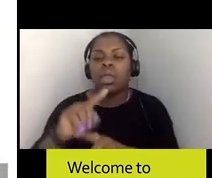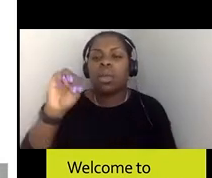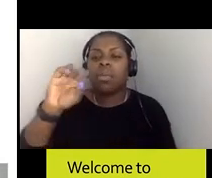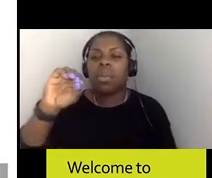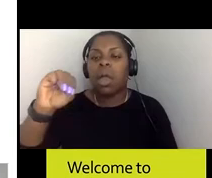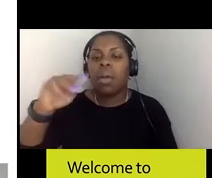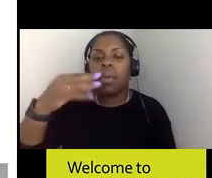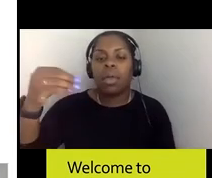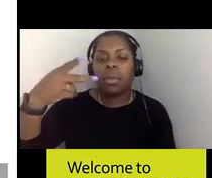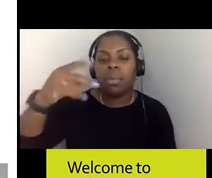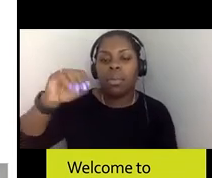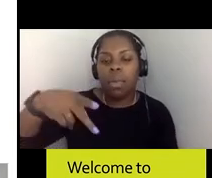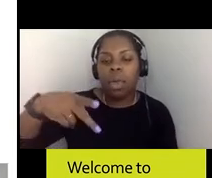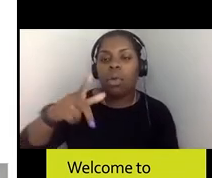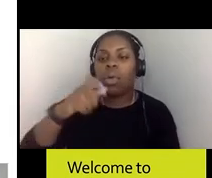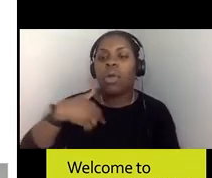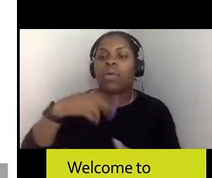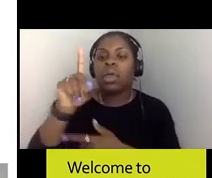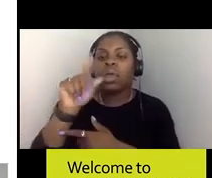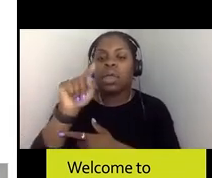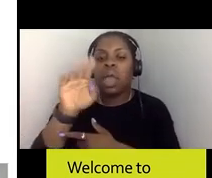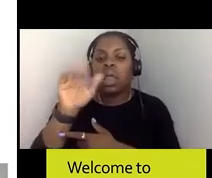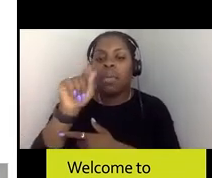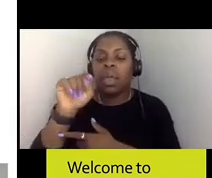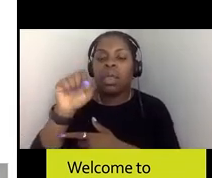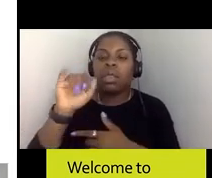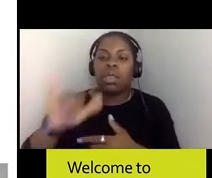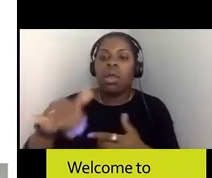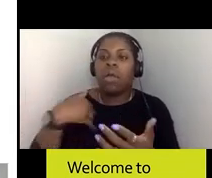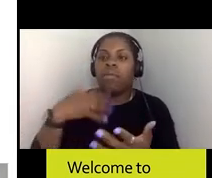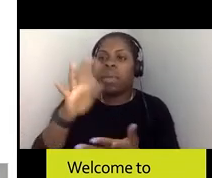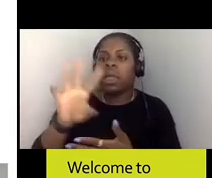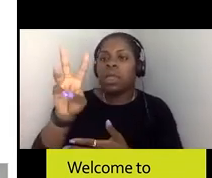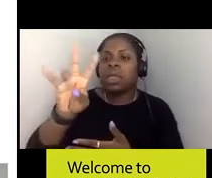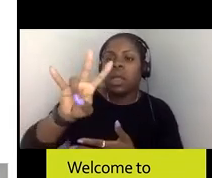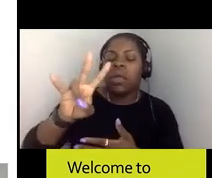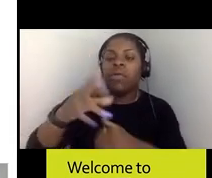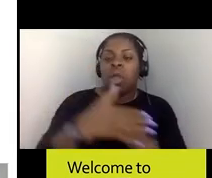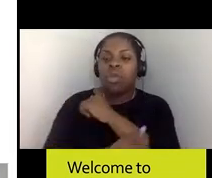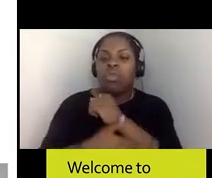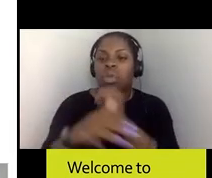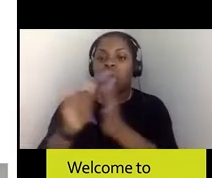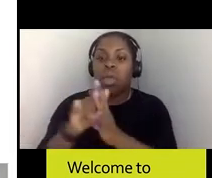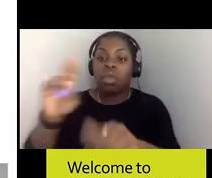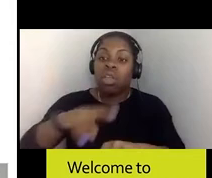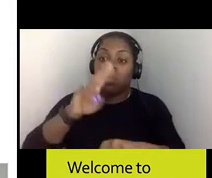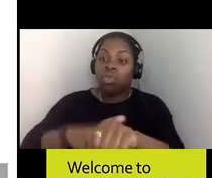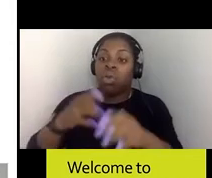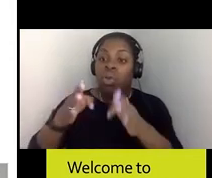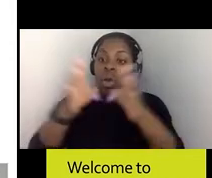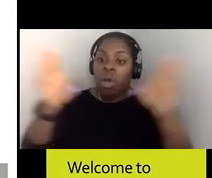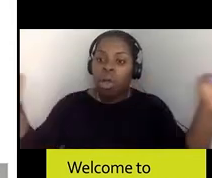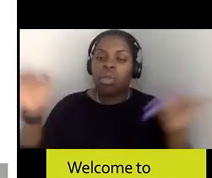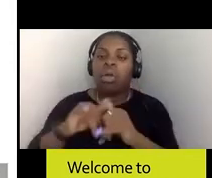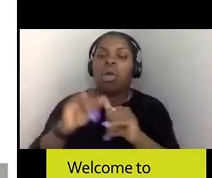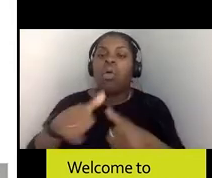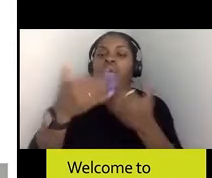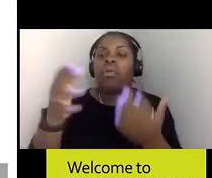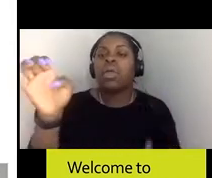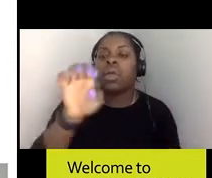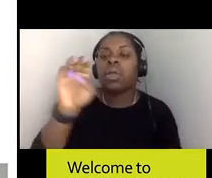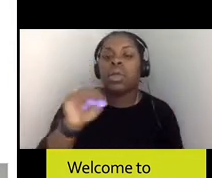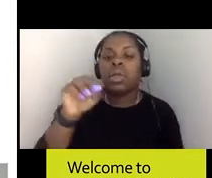otras operaciones más pequeñas con la que no tenemos una data de base de ellos, que son como 60,000 compañías